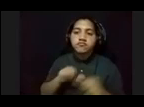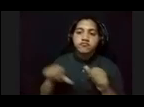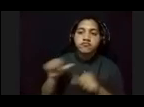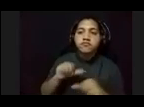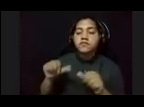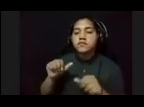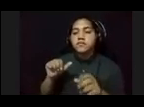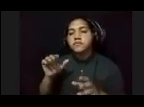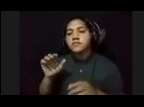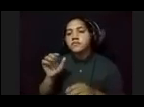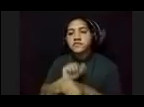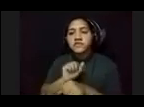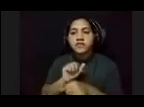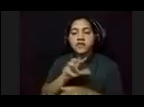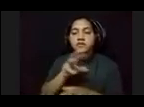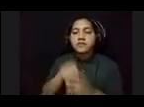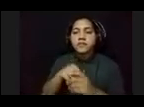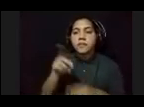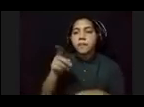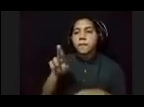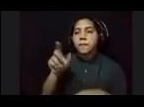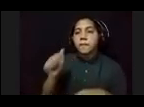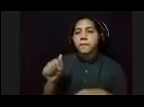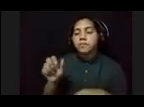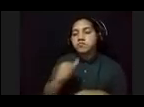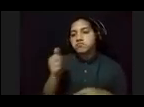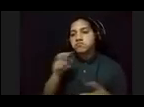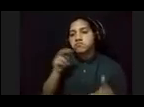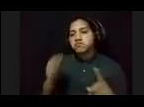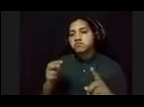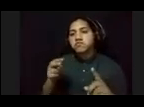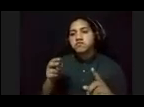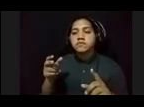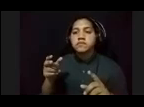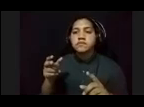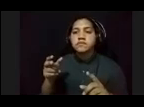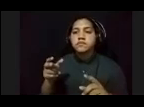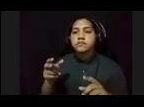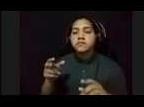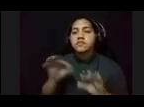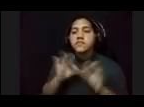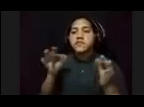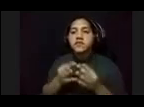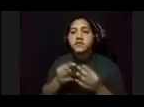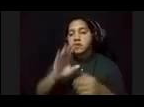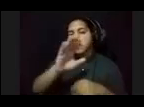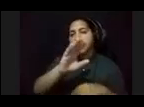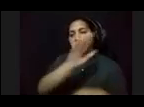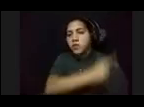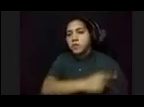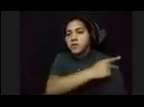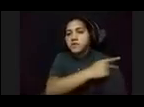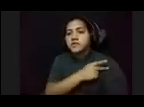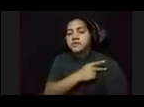Perla. Otro punto que tomar en cuenta era la familia de estos pacientes, dado que